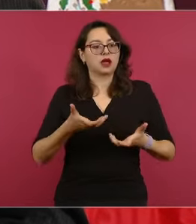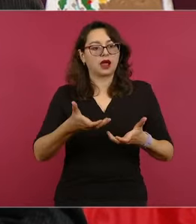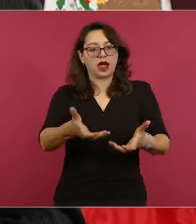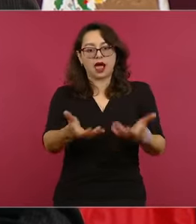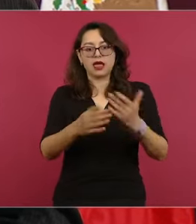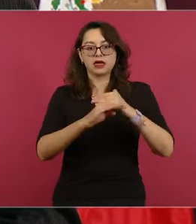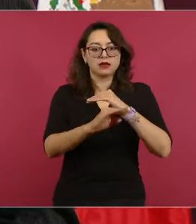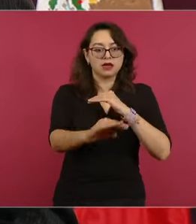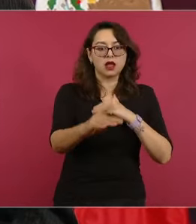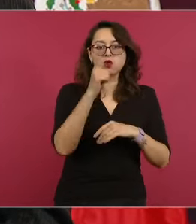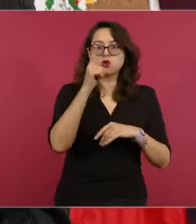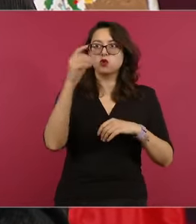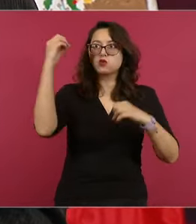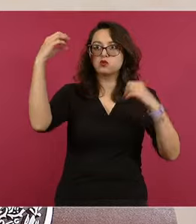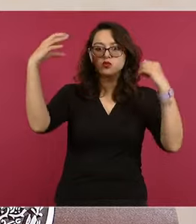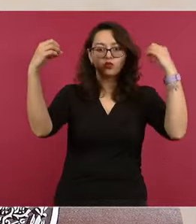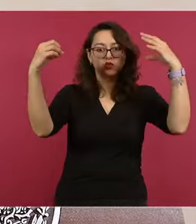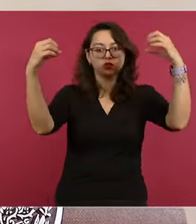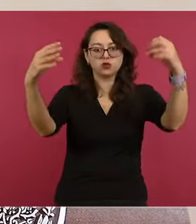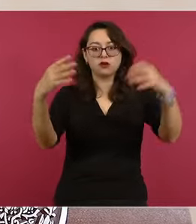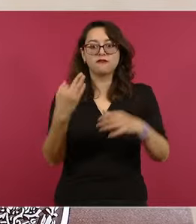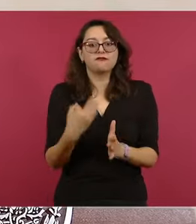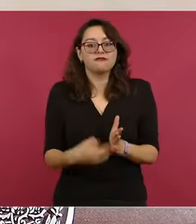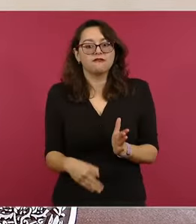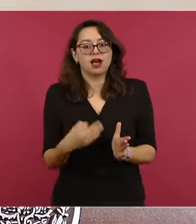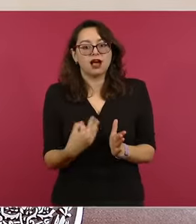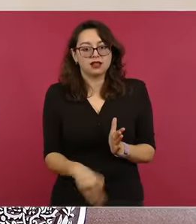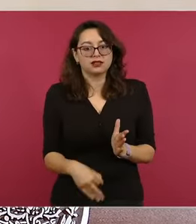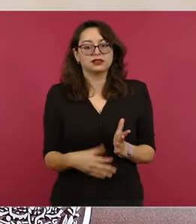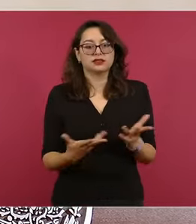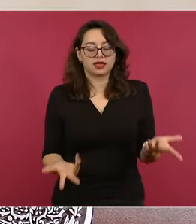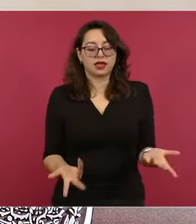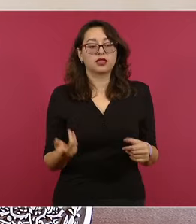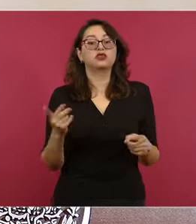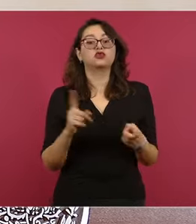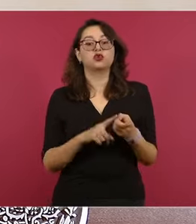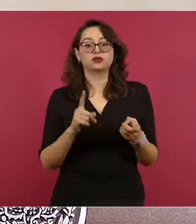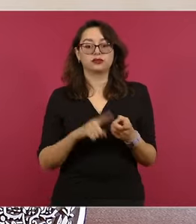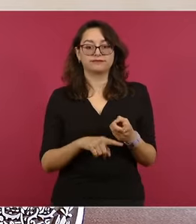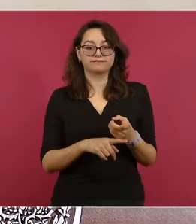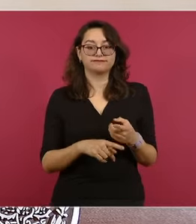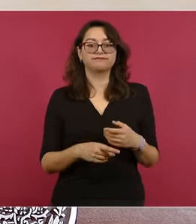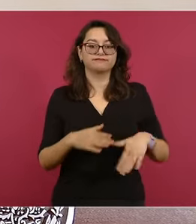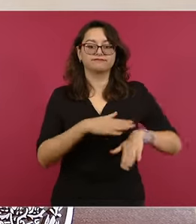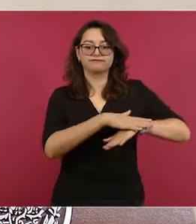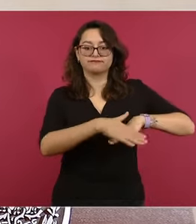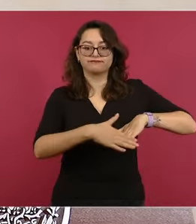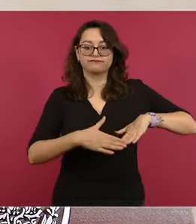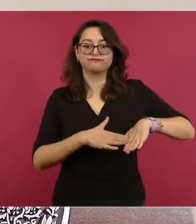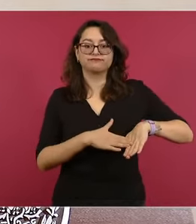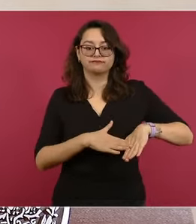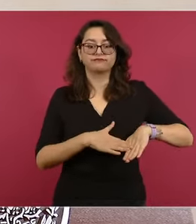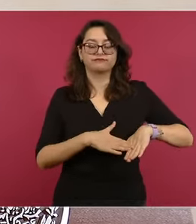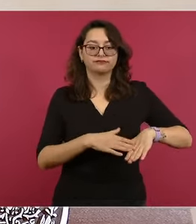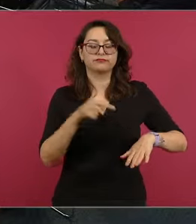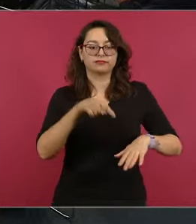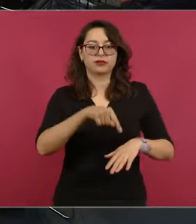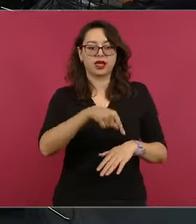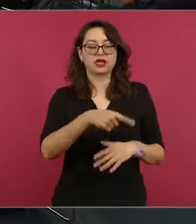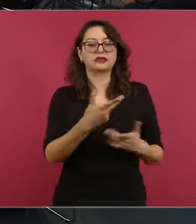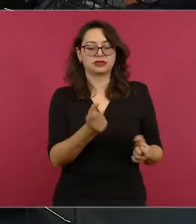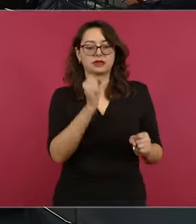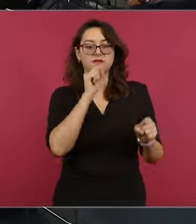de calles y alumbrado público. Esto está pasando en Los Cabos. Ese es el otro, ¿sí?,